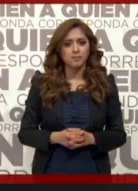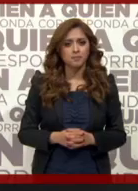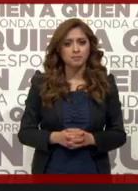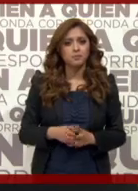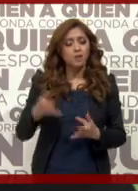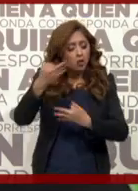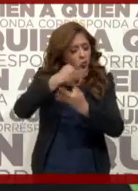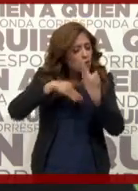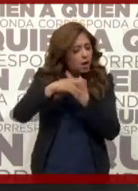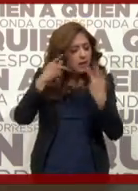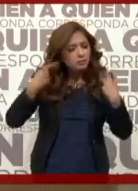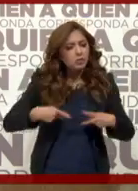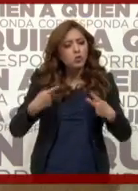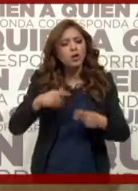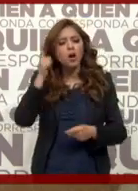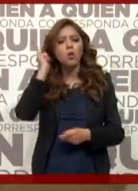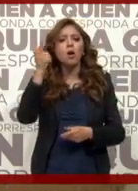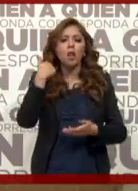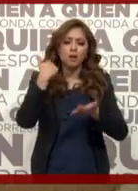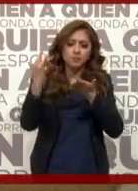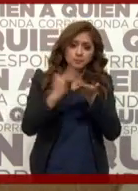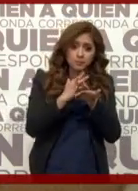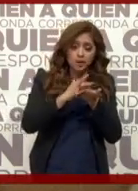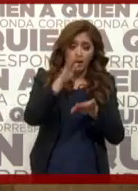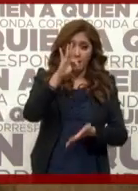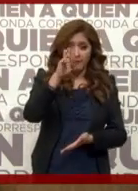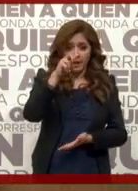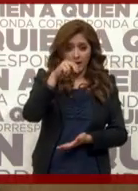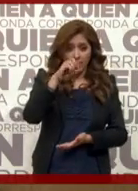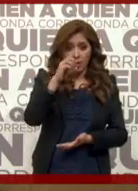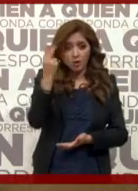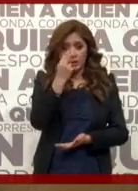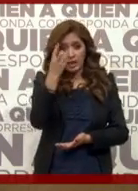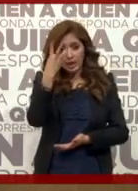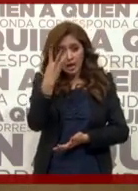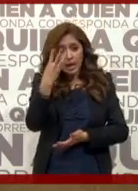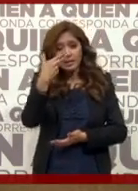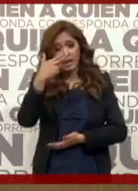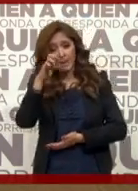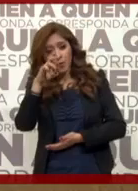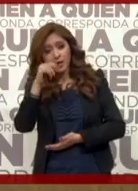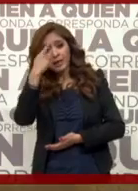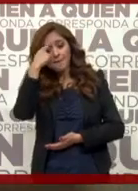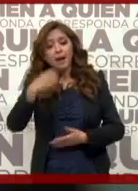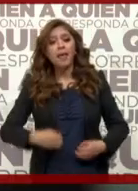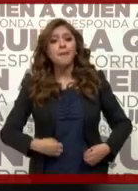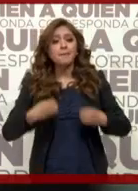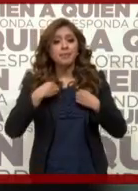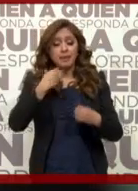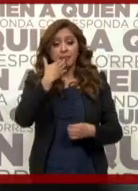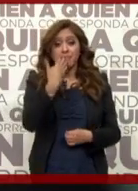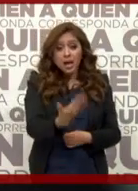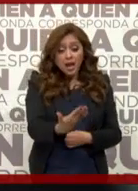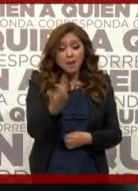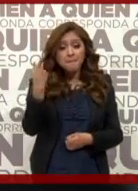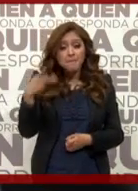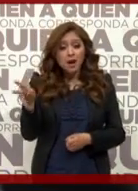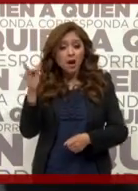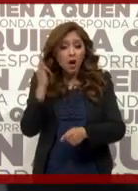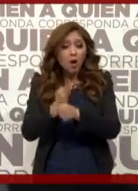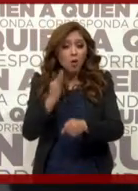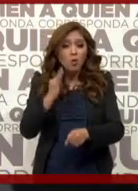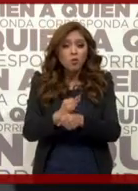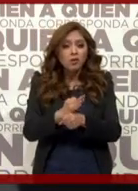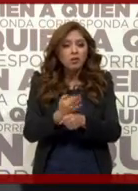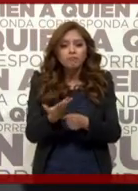que me haga el favor de apoyarme. Fernando requiere 3 hemodiálisis a la semana para tener una mejor calidad de vida, las cuales desafortunadamente